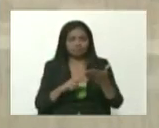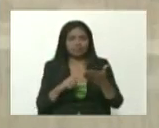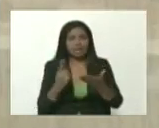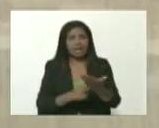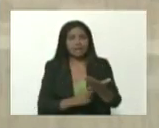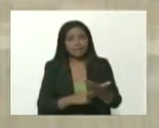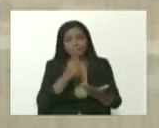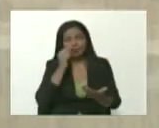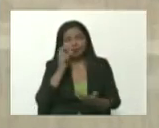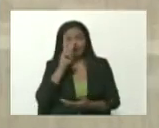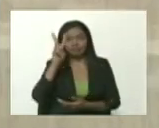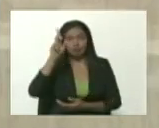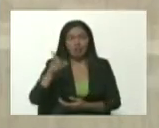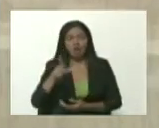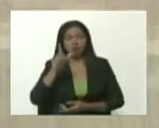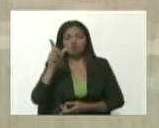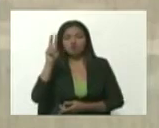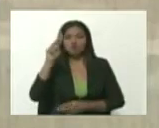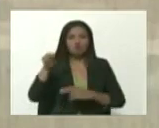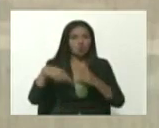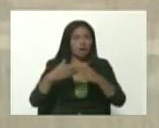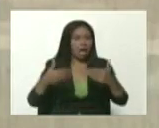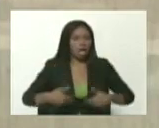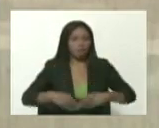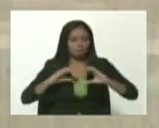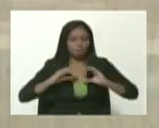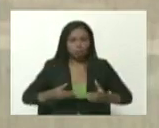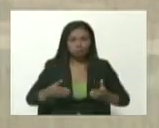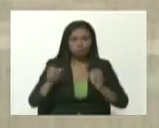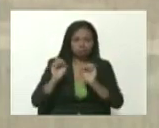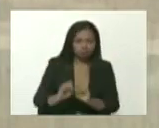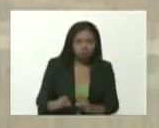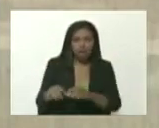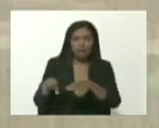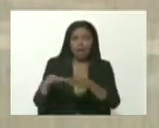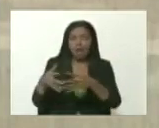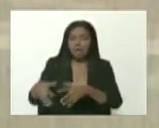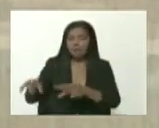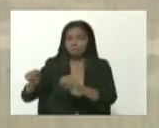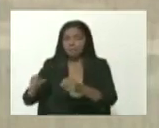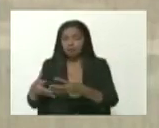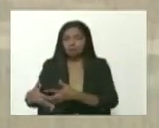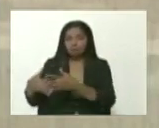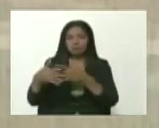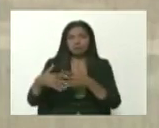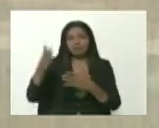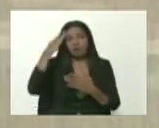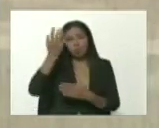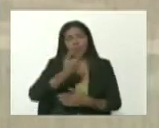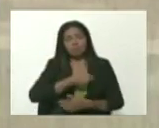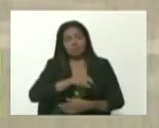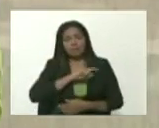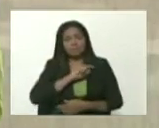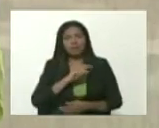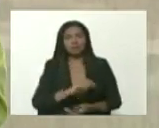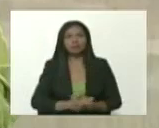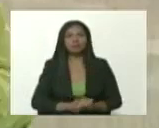Hermanos venezolanos, nunca se rindan ante el imperio americano. Saludos desde España. Saludos,